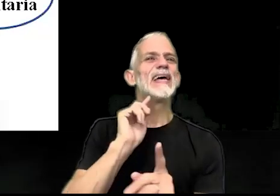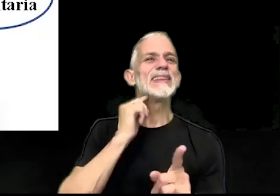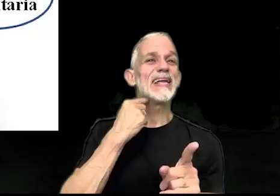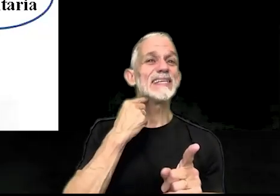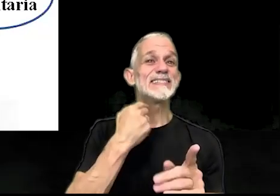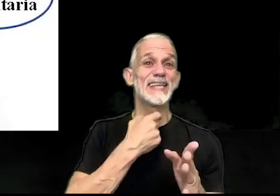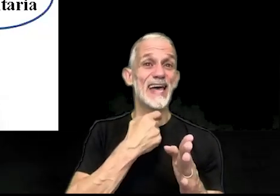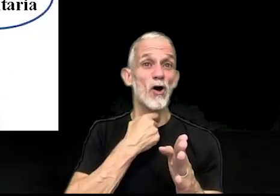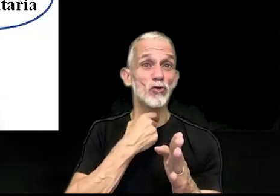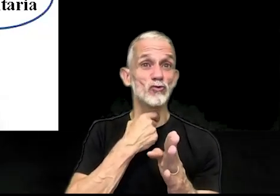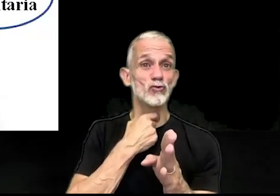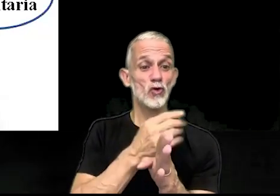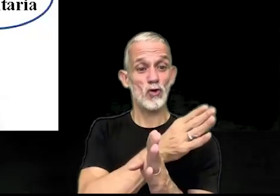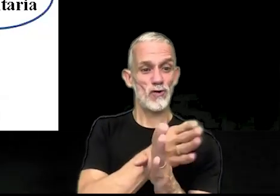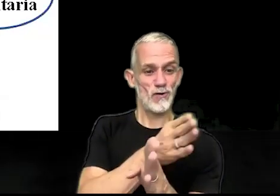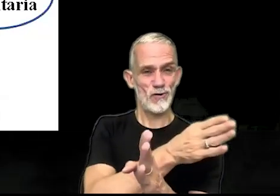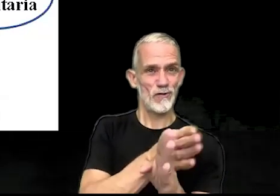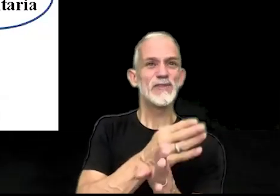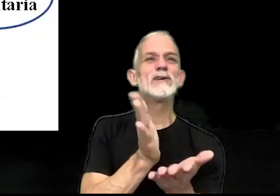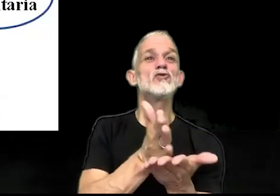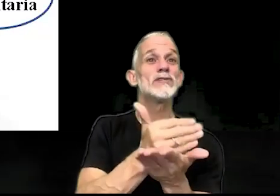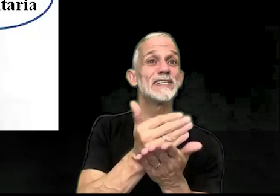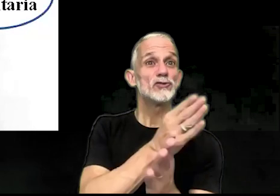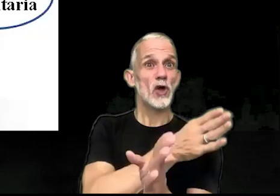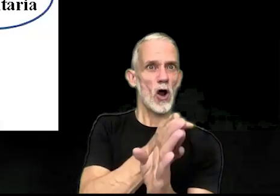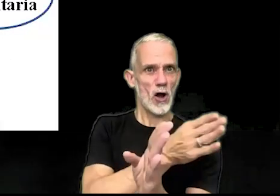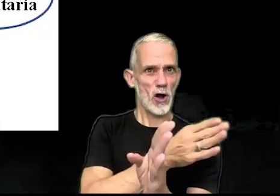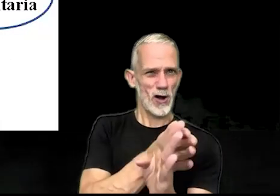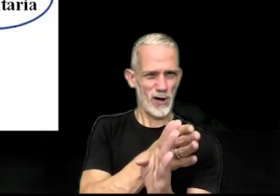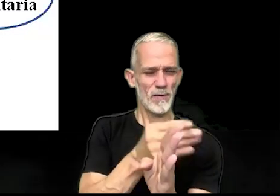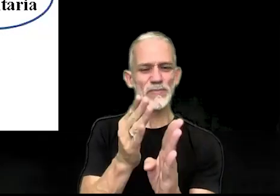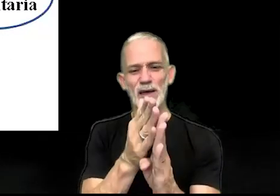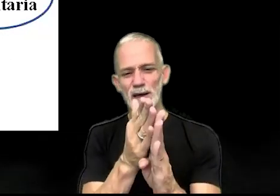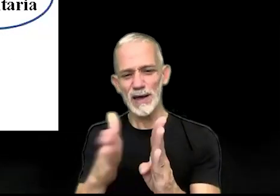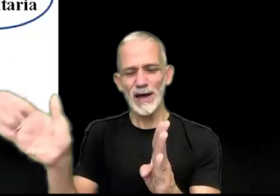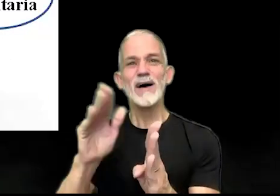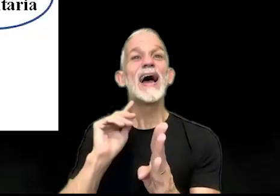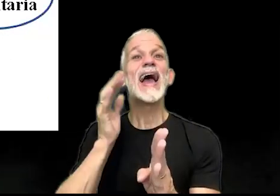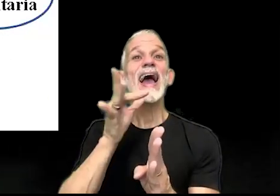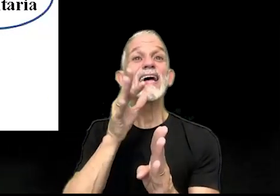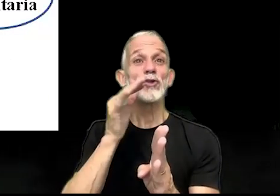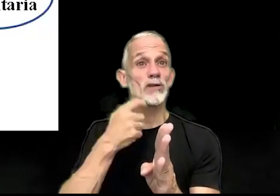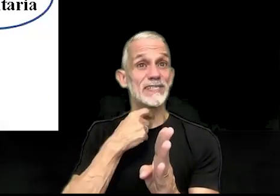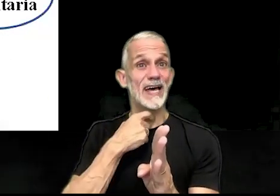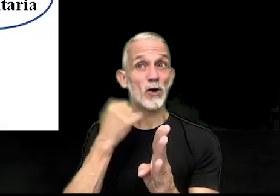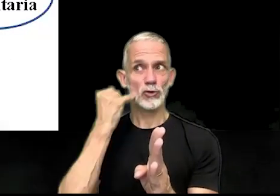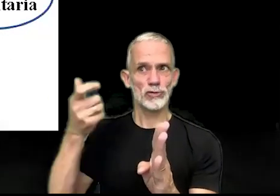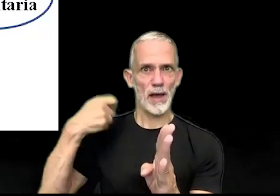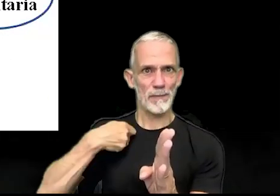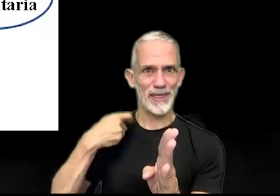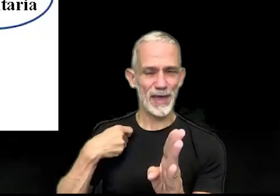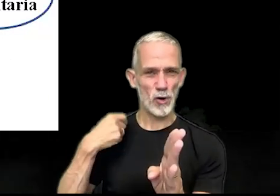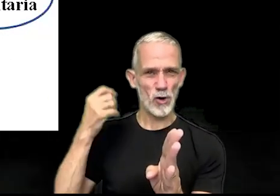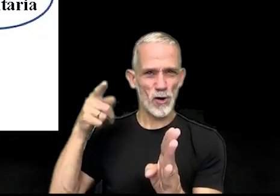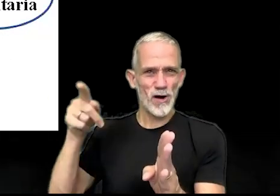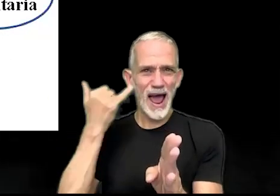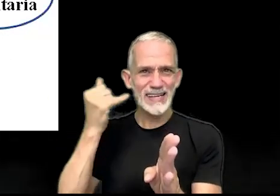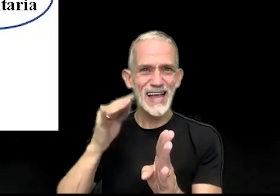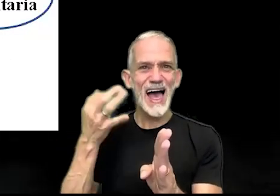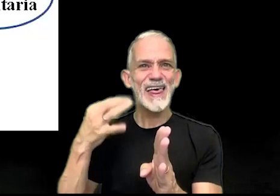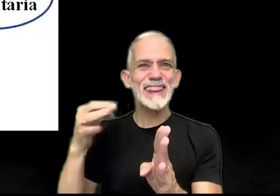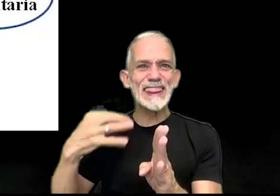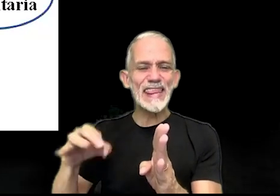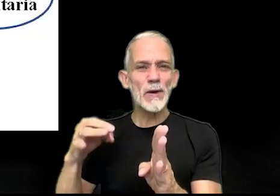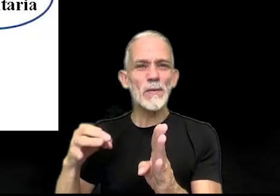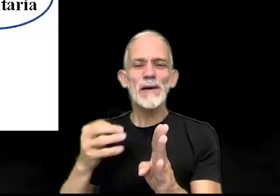el 13 de agosto yo tenía sucesión indivisa. A partir del 14 de agosto voy a tener que